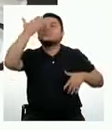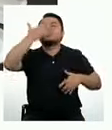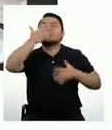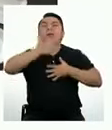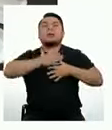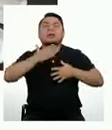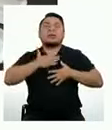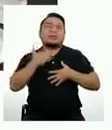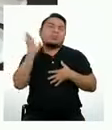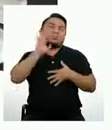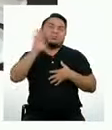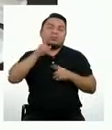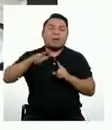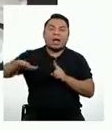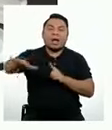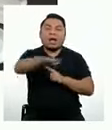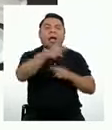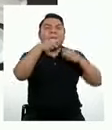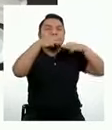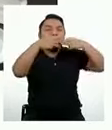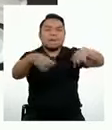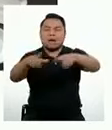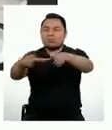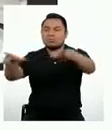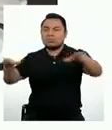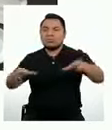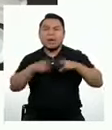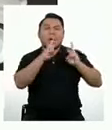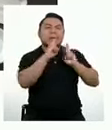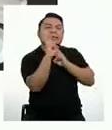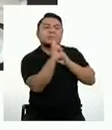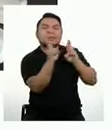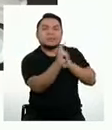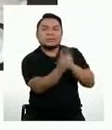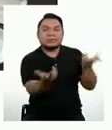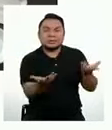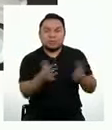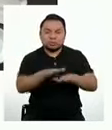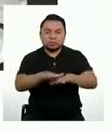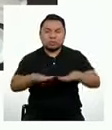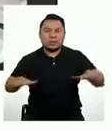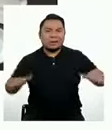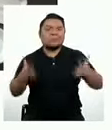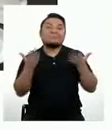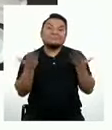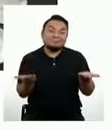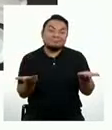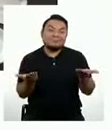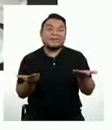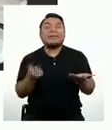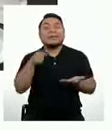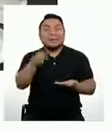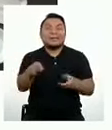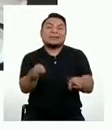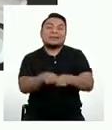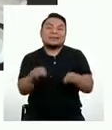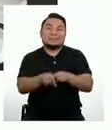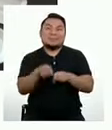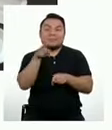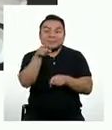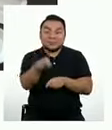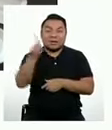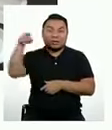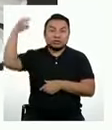contaminan lagos, lagunas, mares, ríos y suelos. Así también